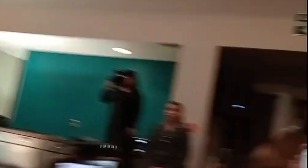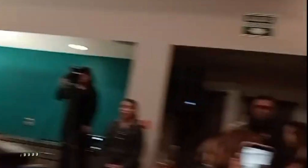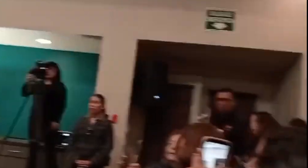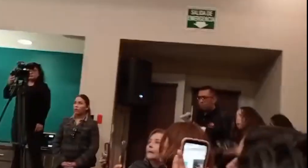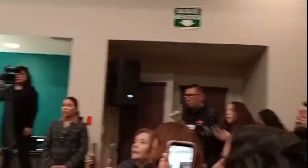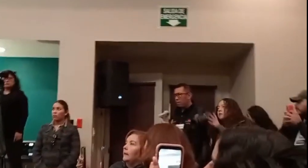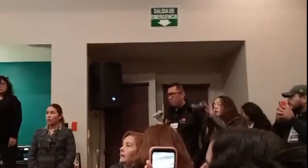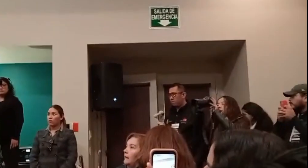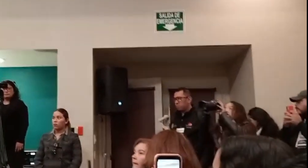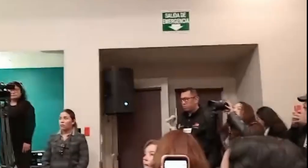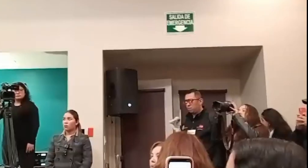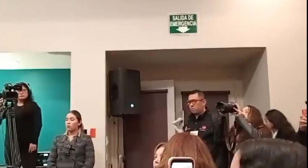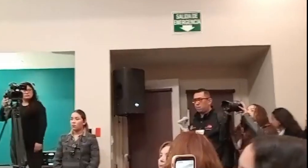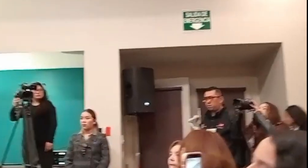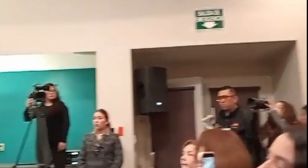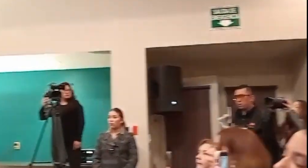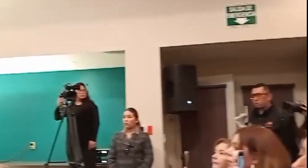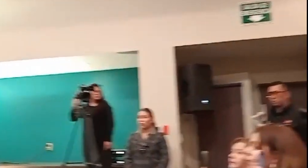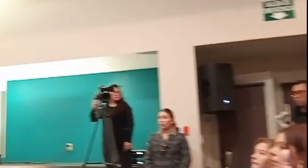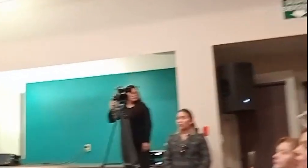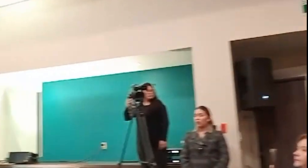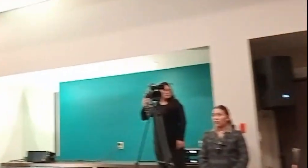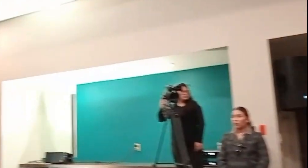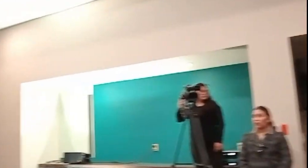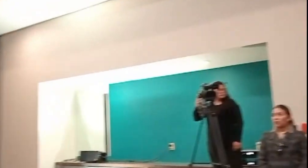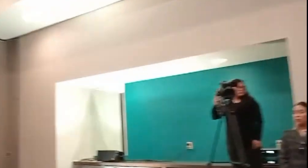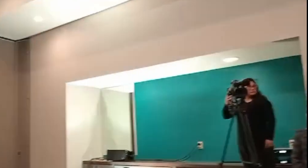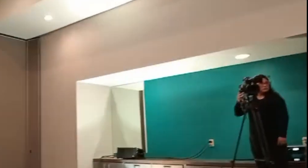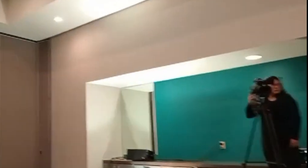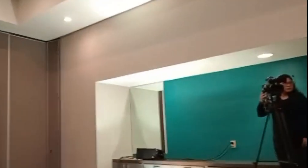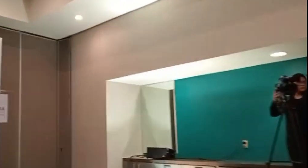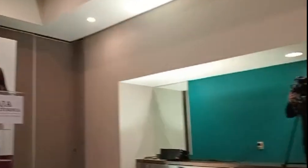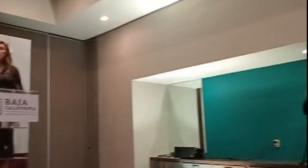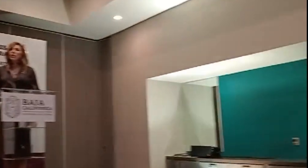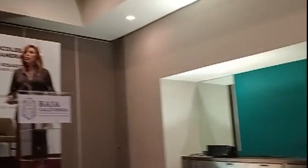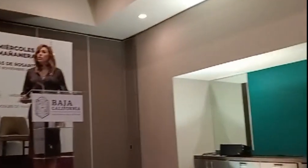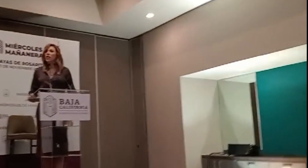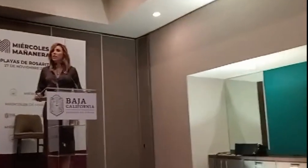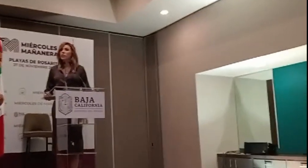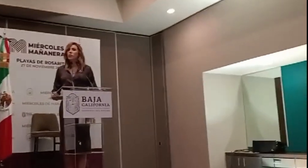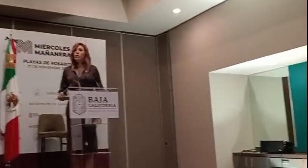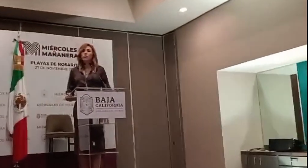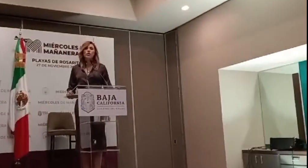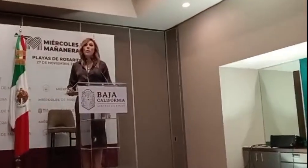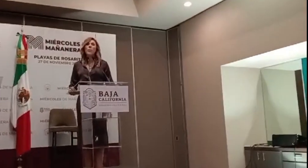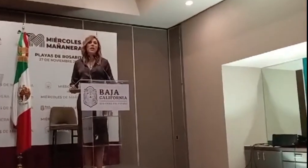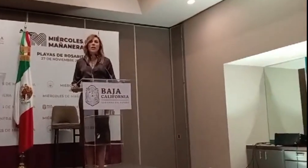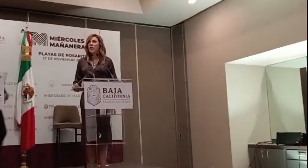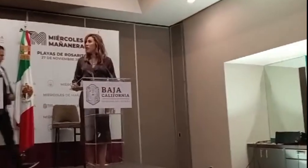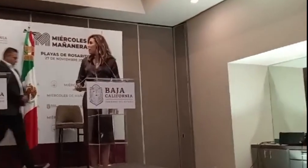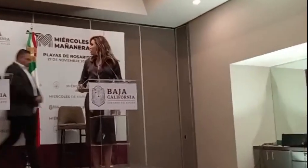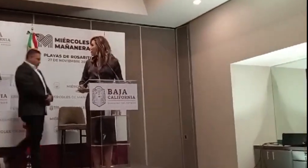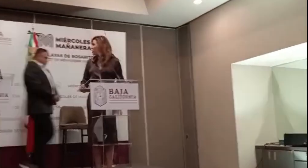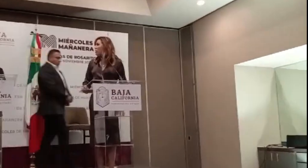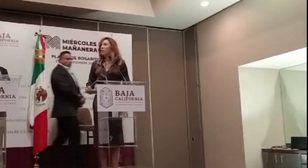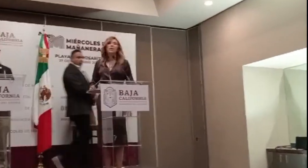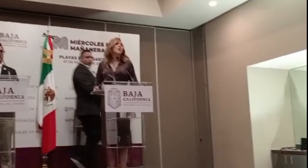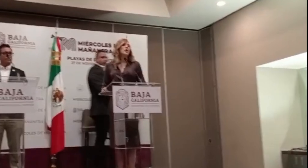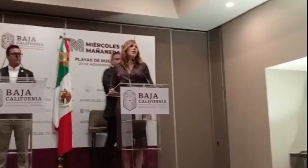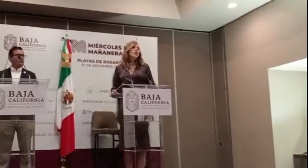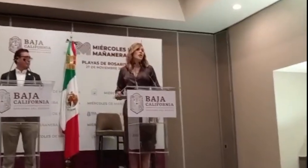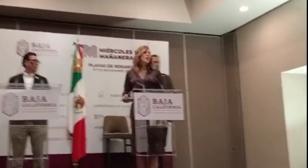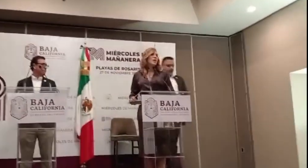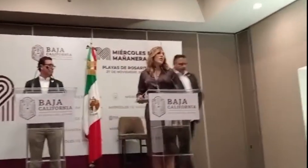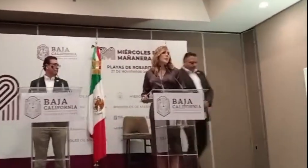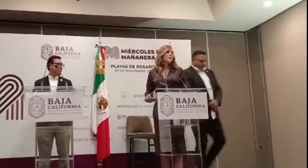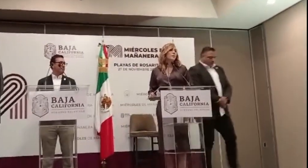familias. Vamos a atenderlos siempre, el diálogo y el consenso son permanentes